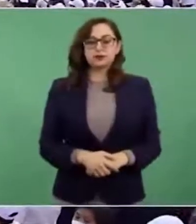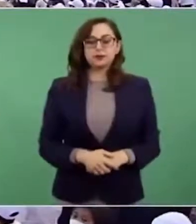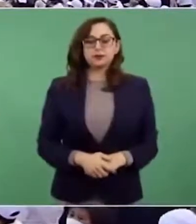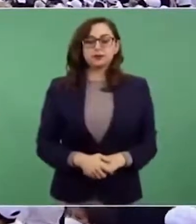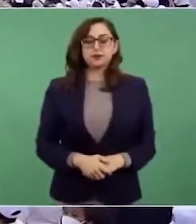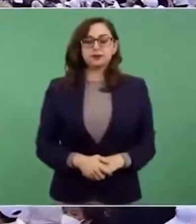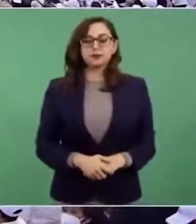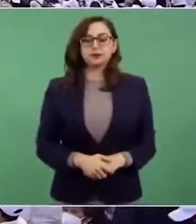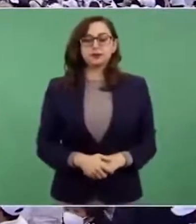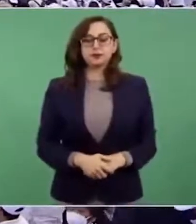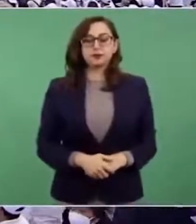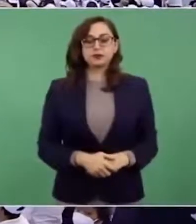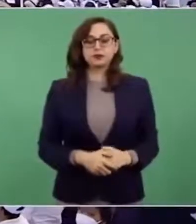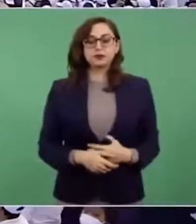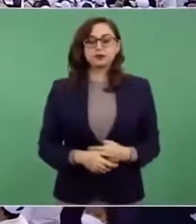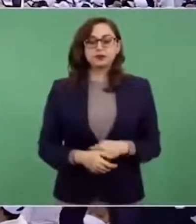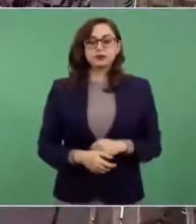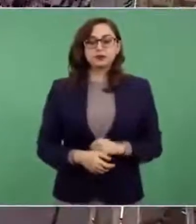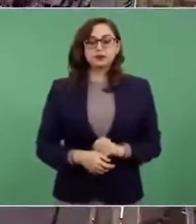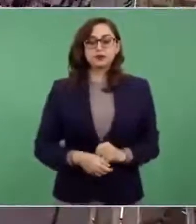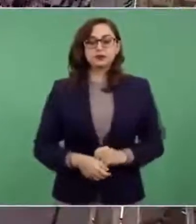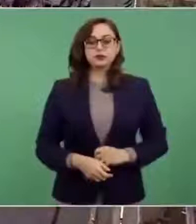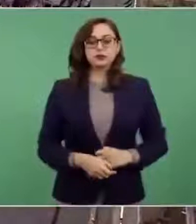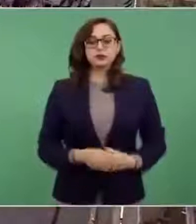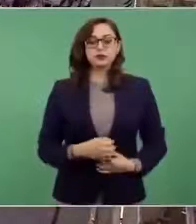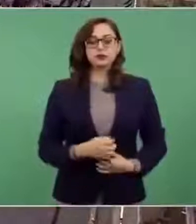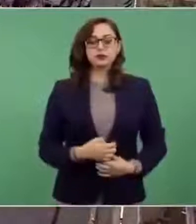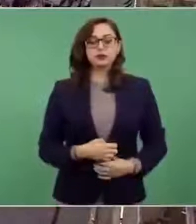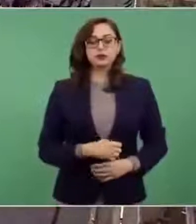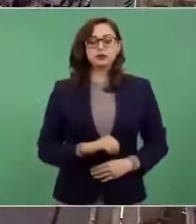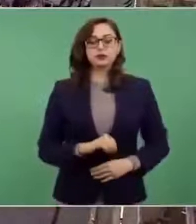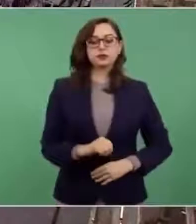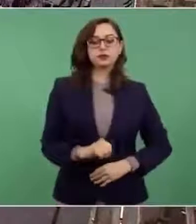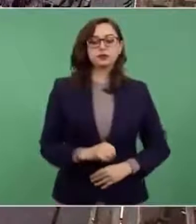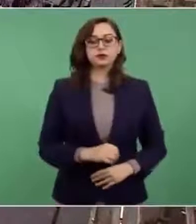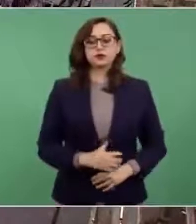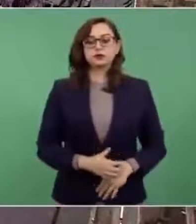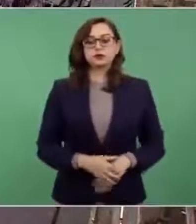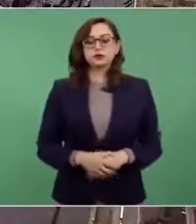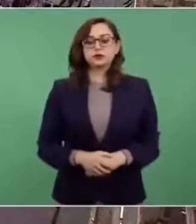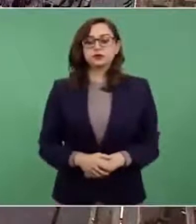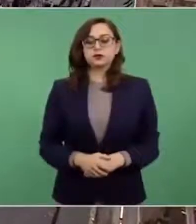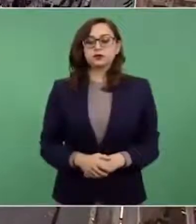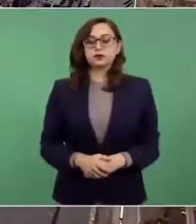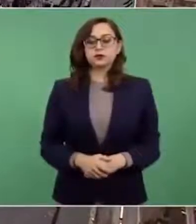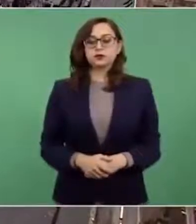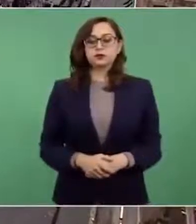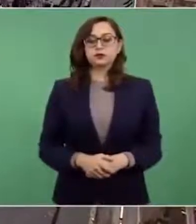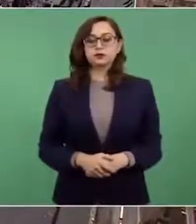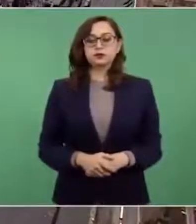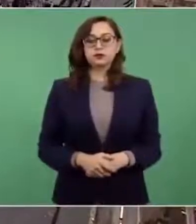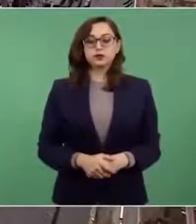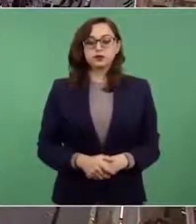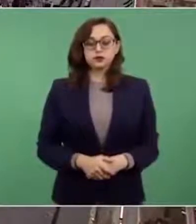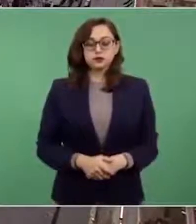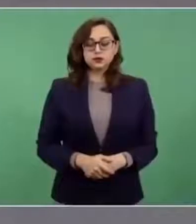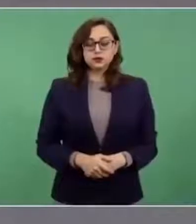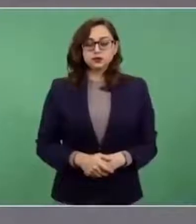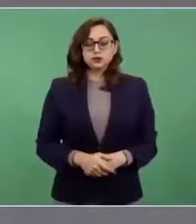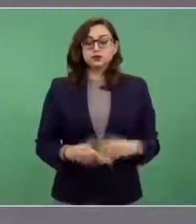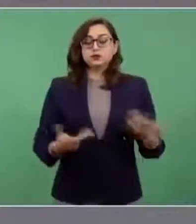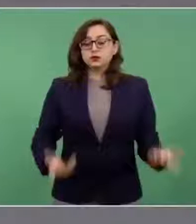Hemos enfrentado los efectos más devastadores de la pandemia con